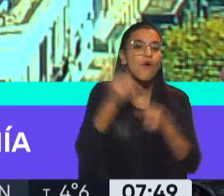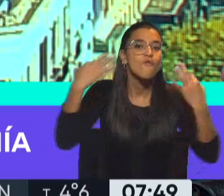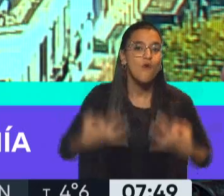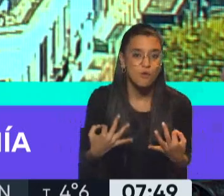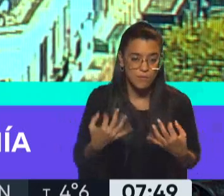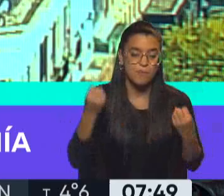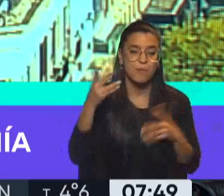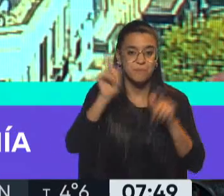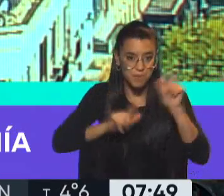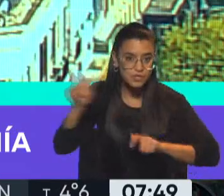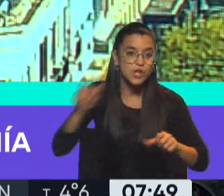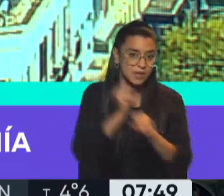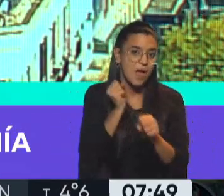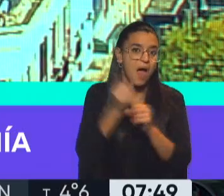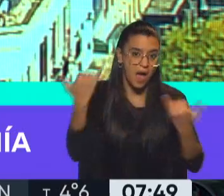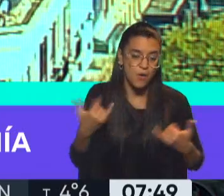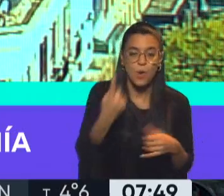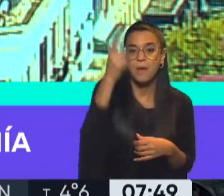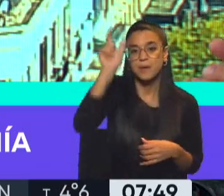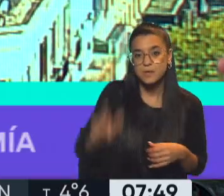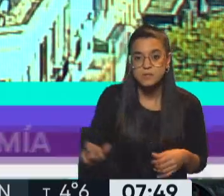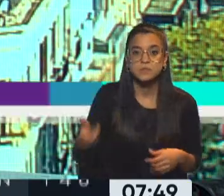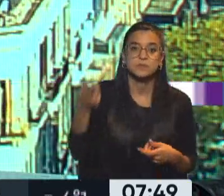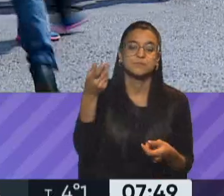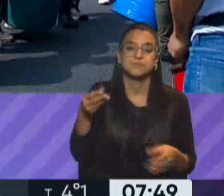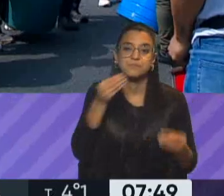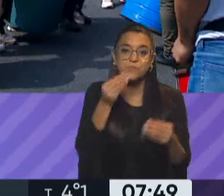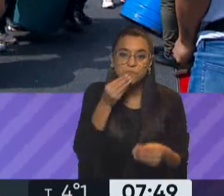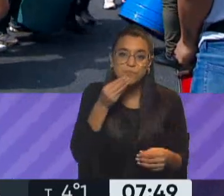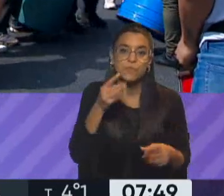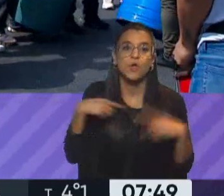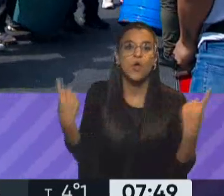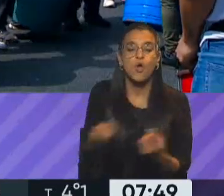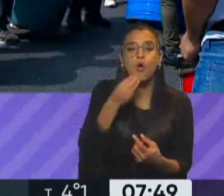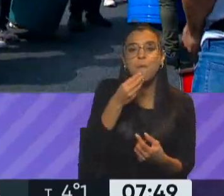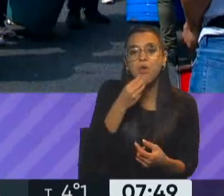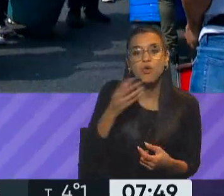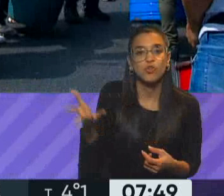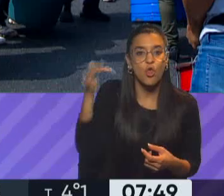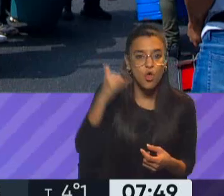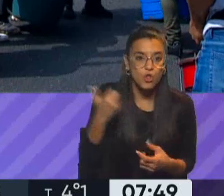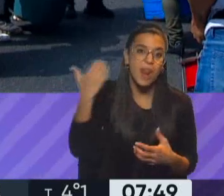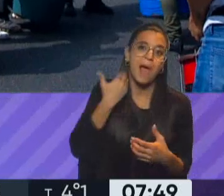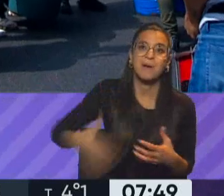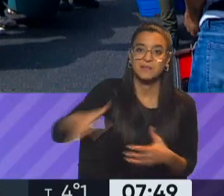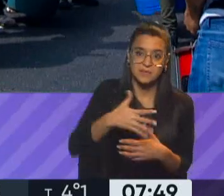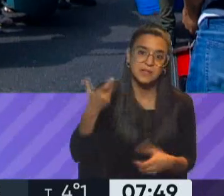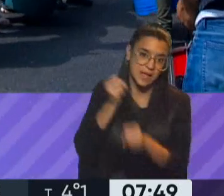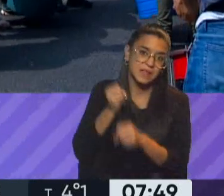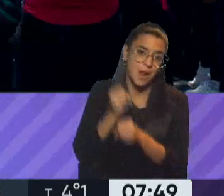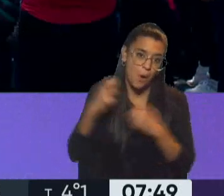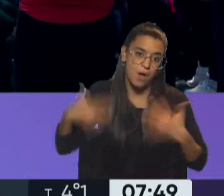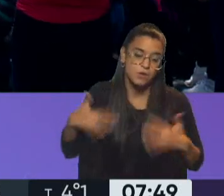porque esas personas trabajan una persona que atiende un comedor todo el día en la matanza trabaron está elaborando